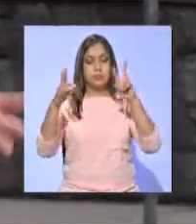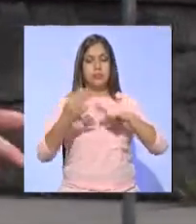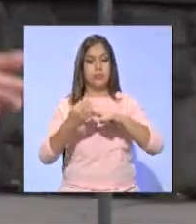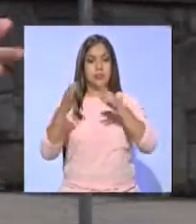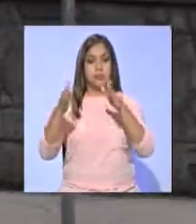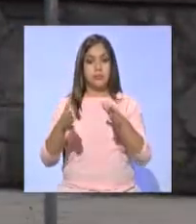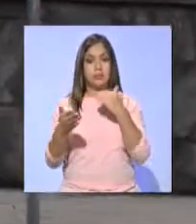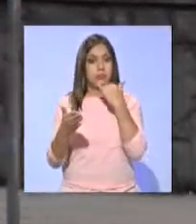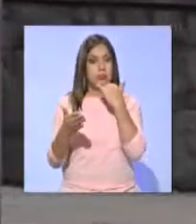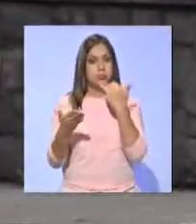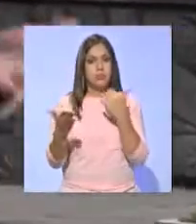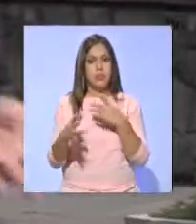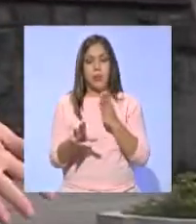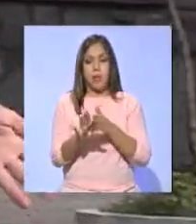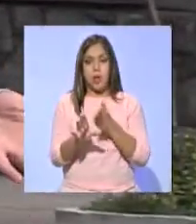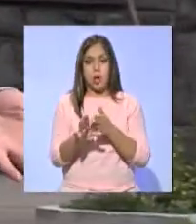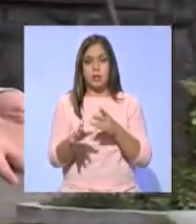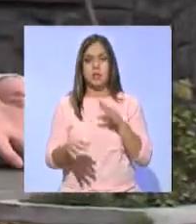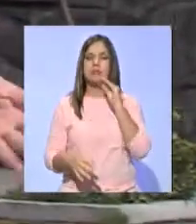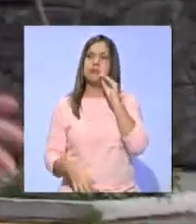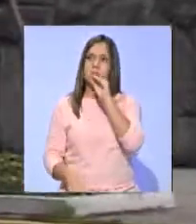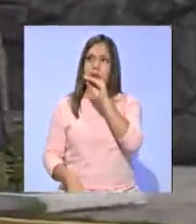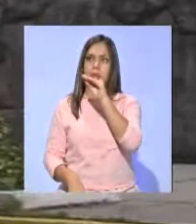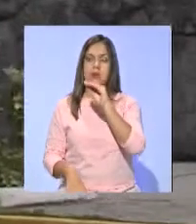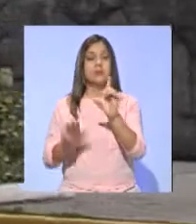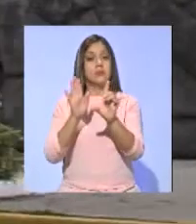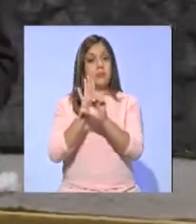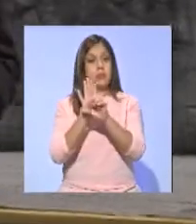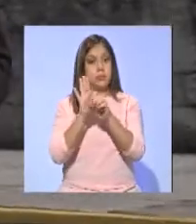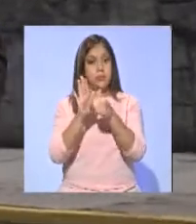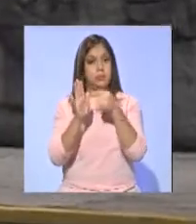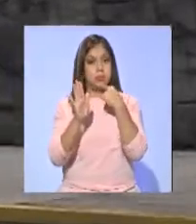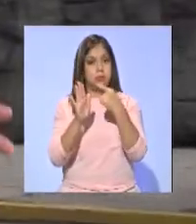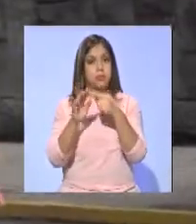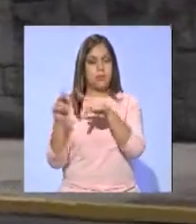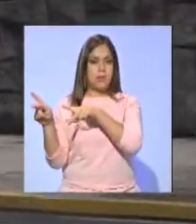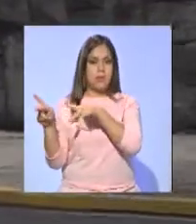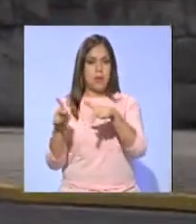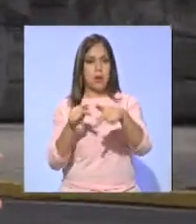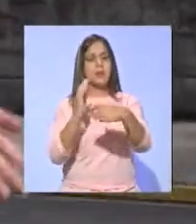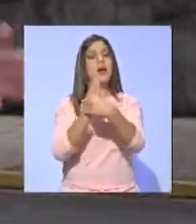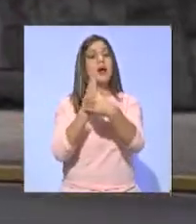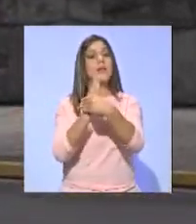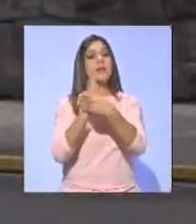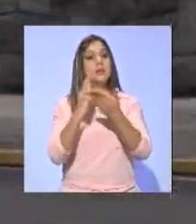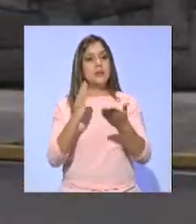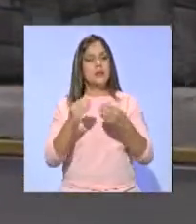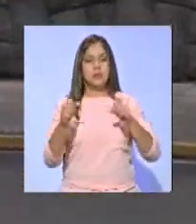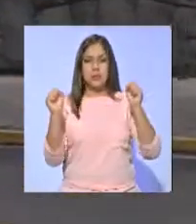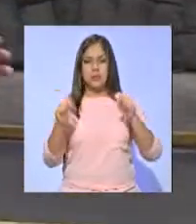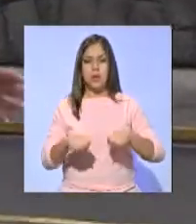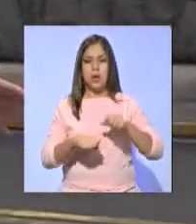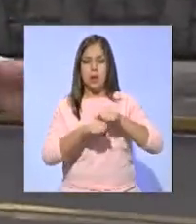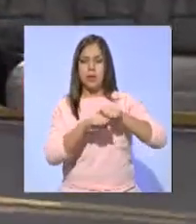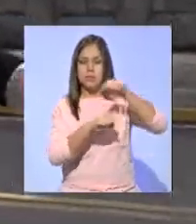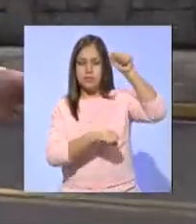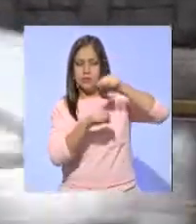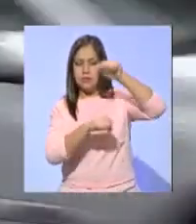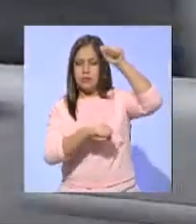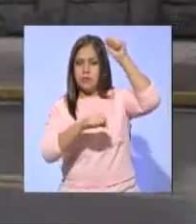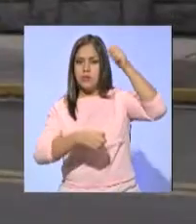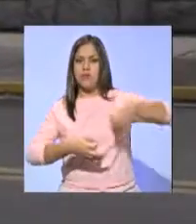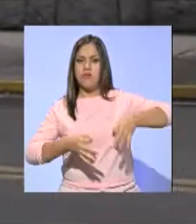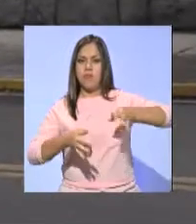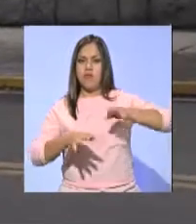si algo nos molesta. De hecho, la ley dispone la implementación de programas y capacitación para identificar los diferentes tipos